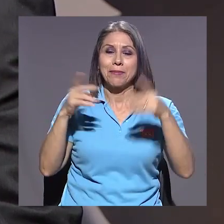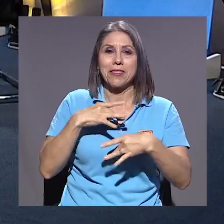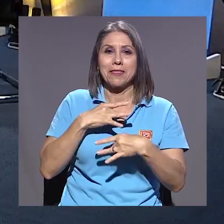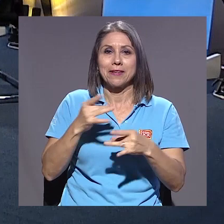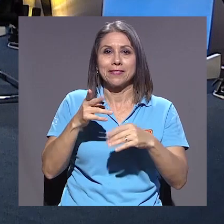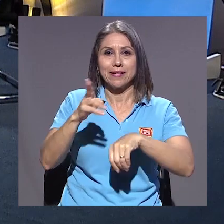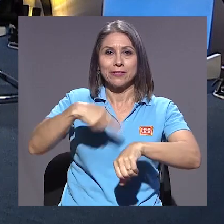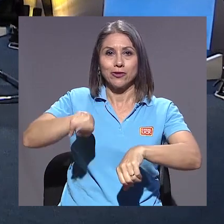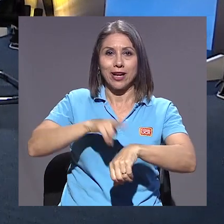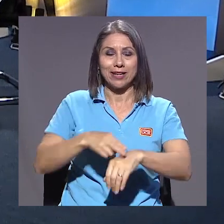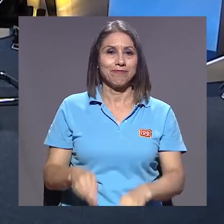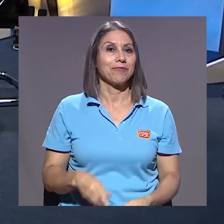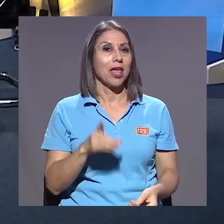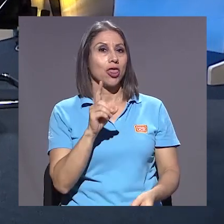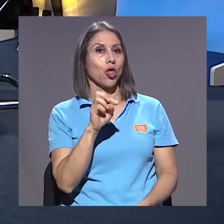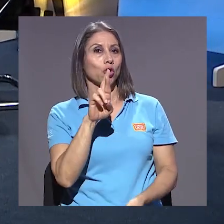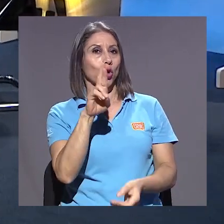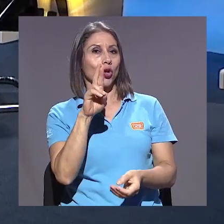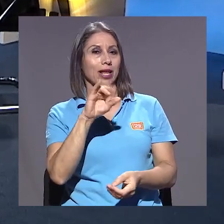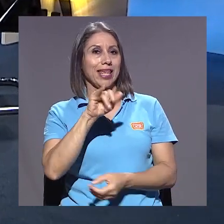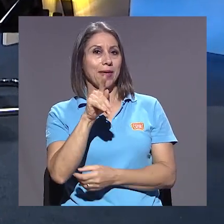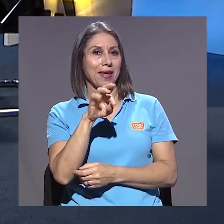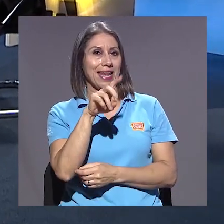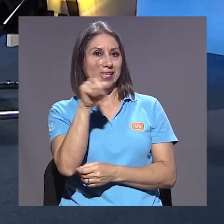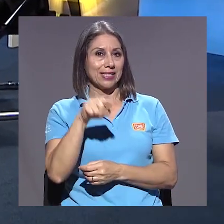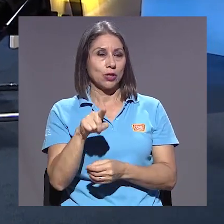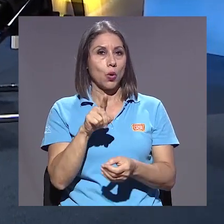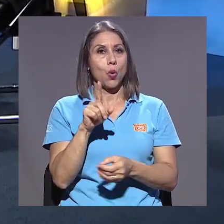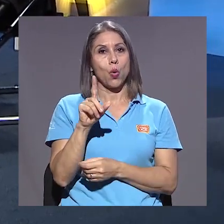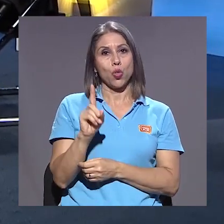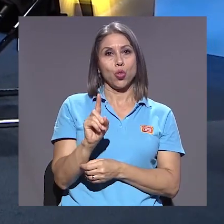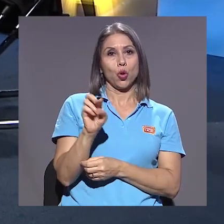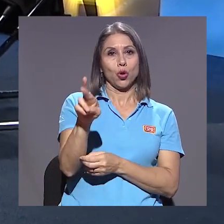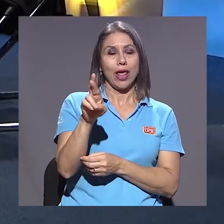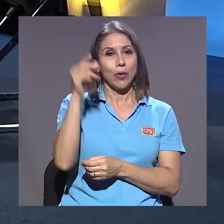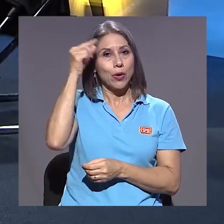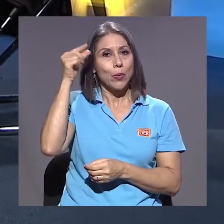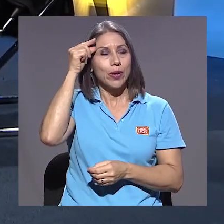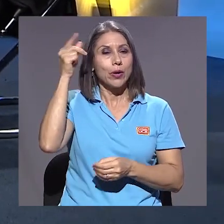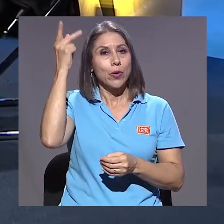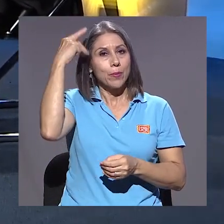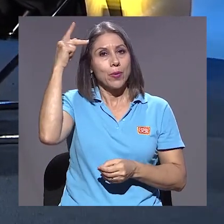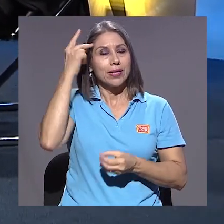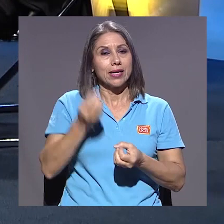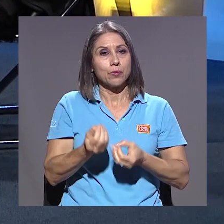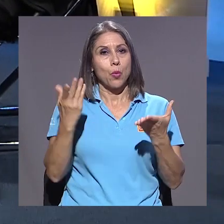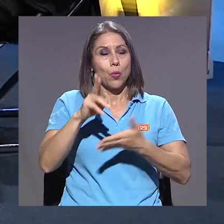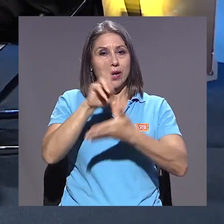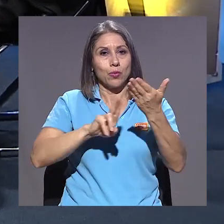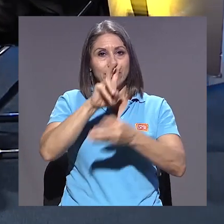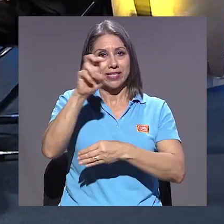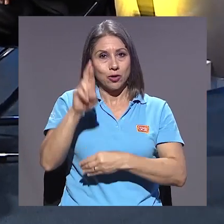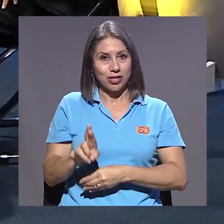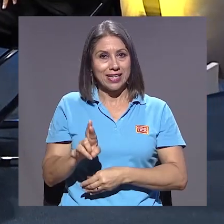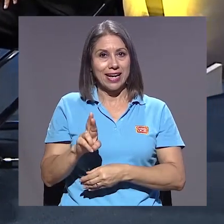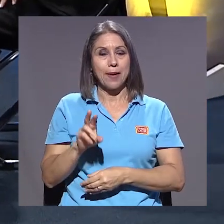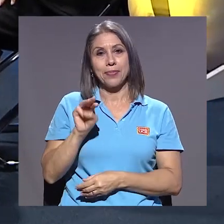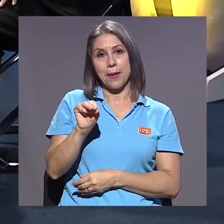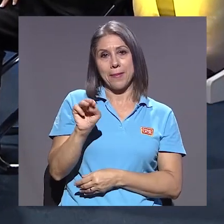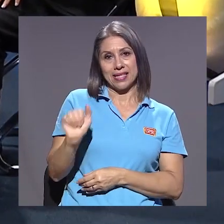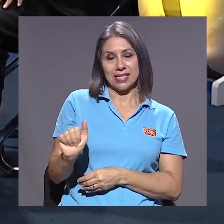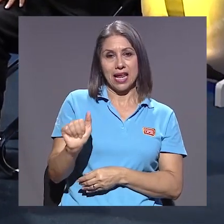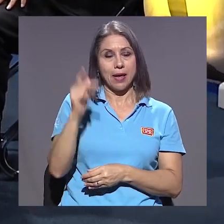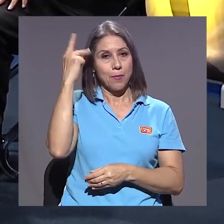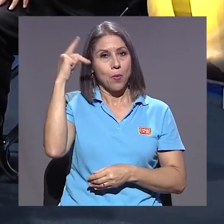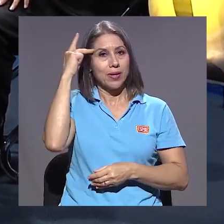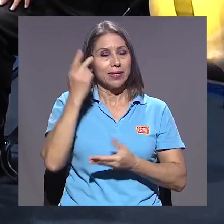nacional. El doctor Jiménez tiene un doctorado en Gobierno y Políticas Públicas de la Universidad de Costa Rica, una maestría en